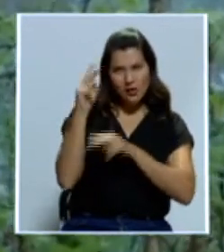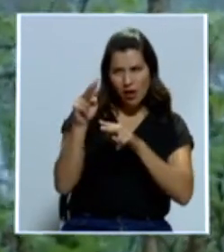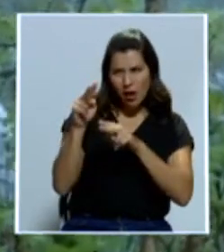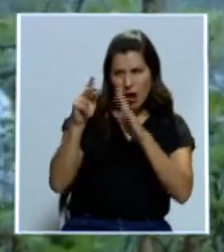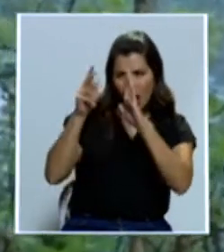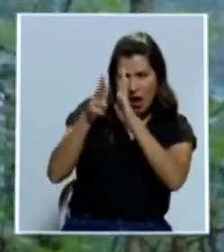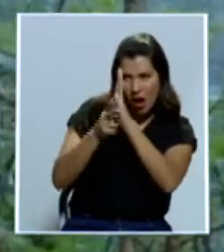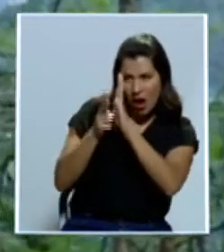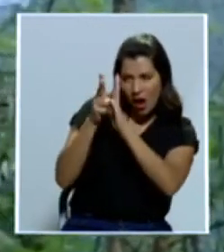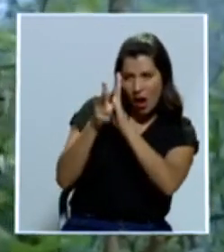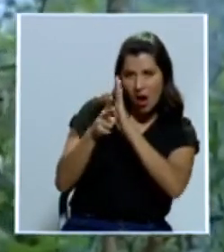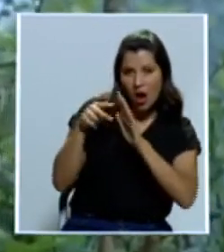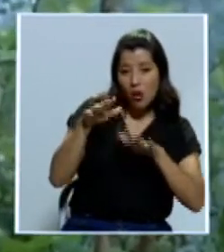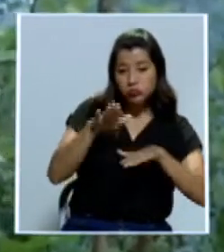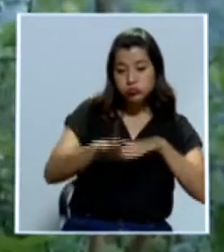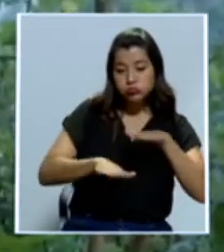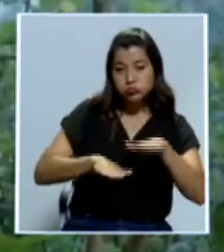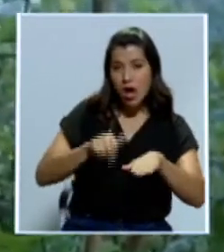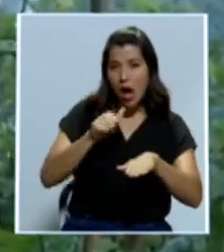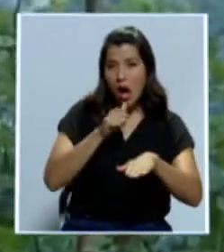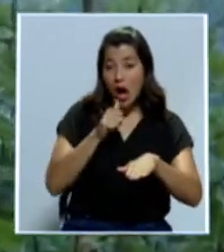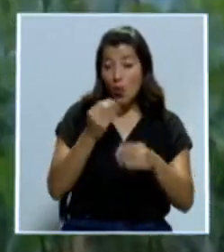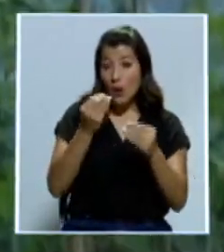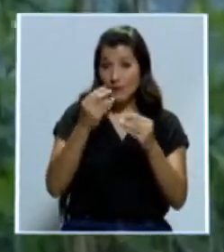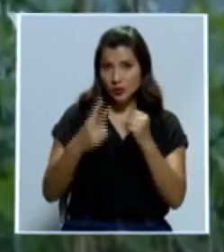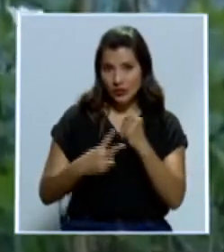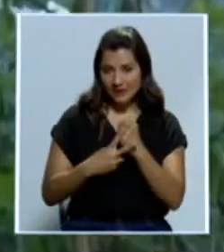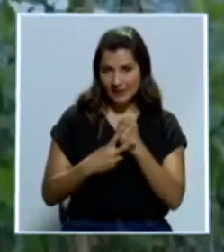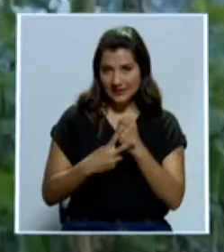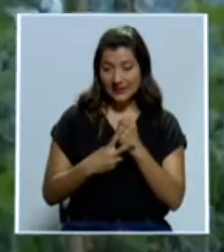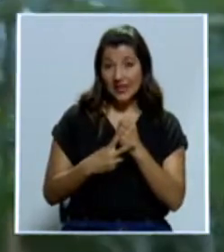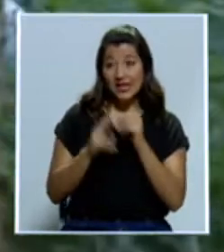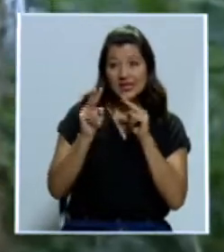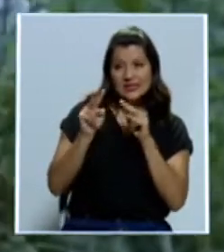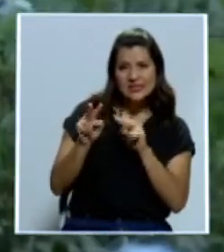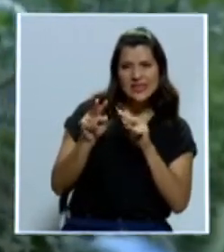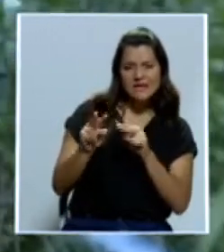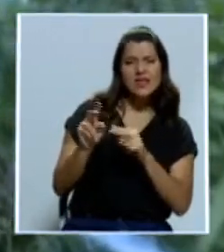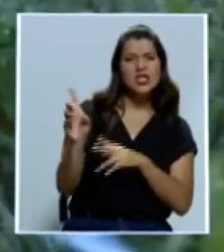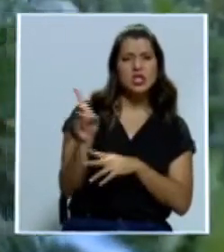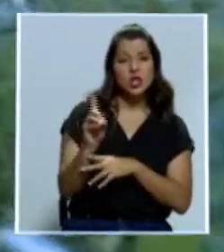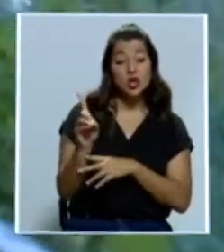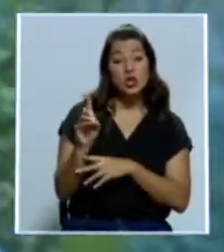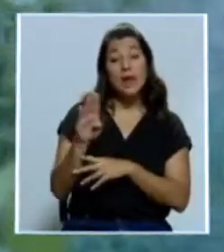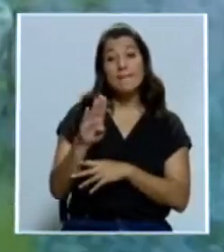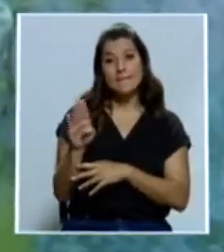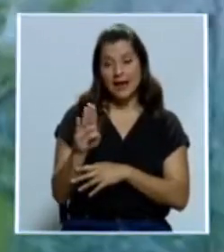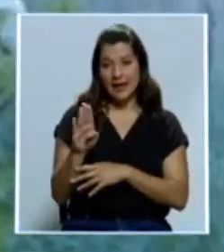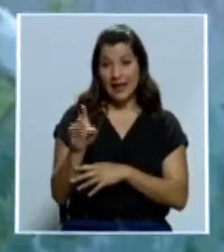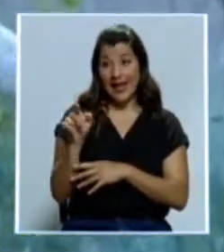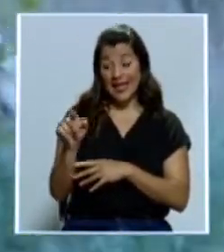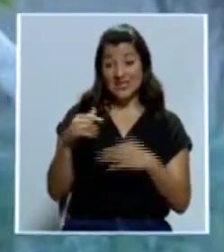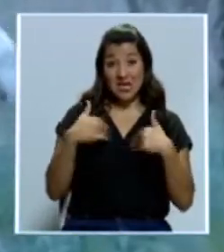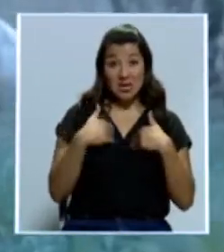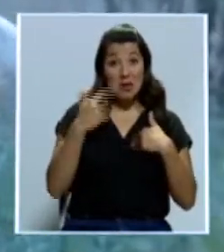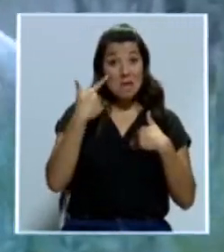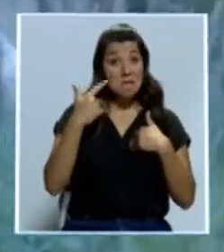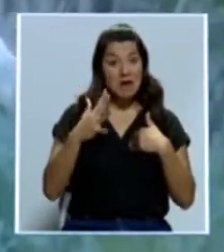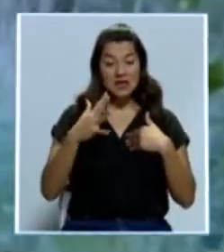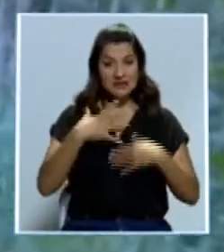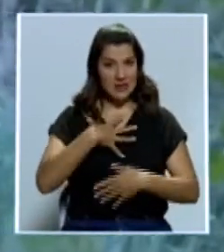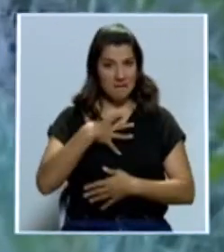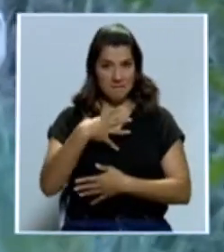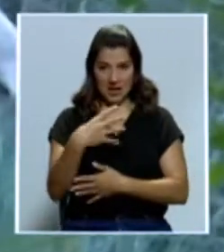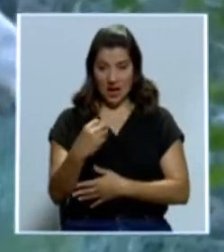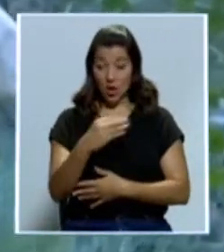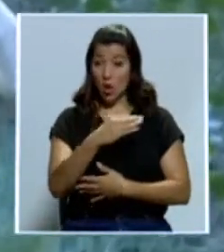grabara caminando en el agua por repetidas ocasiones. El avistamiento se hizo en la localidad de Barland. El alce parece ser totalmente blanco